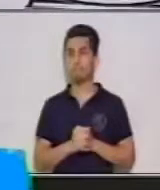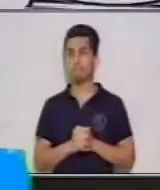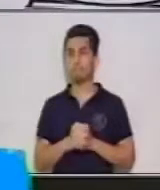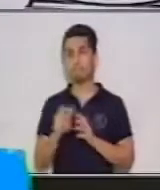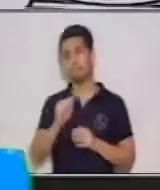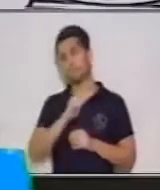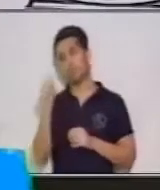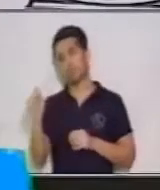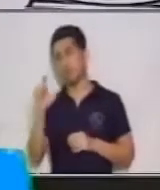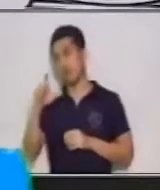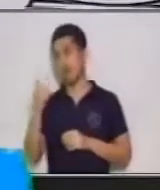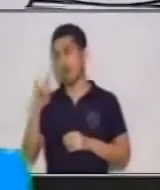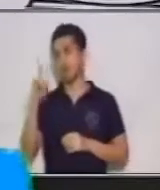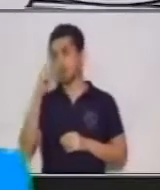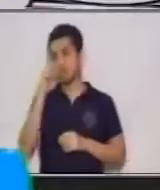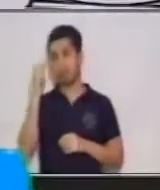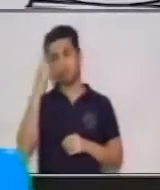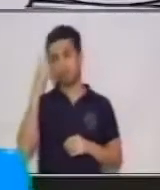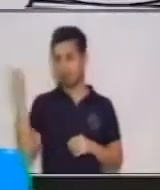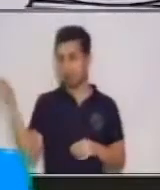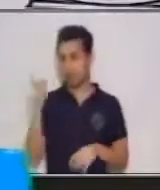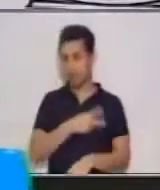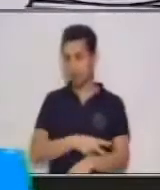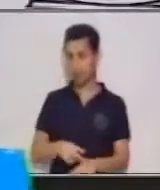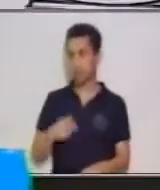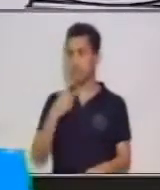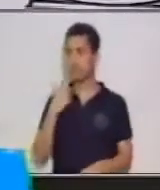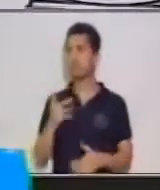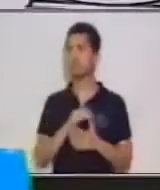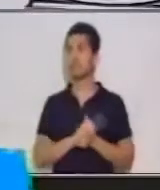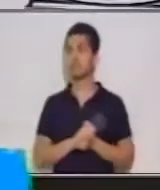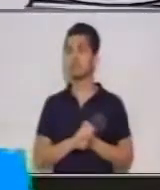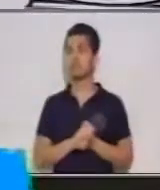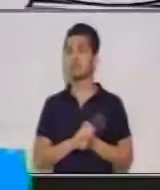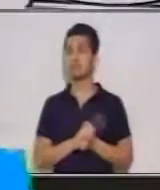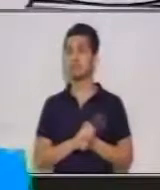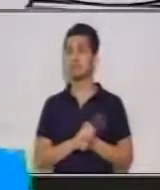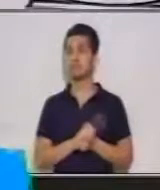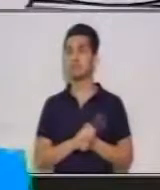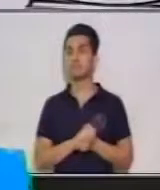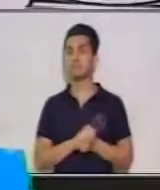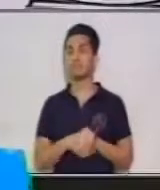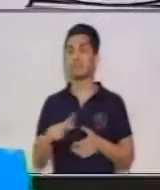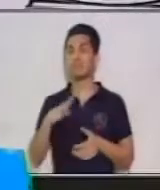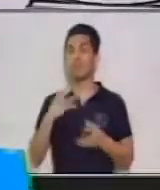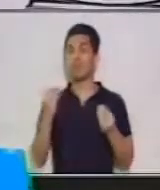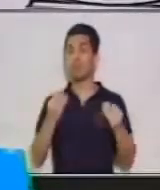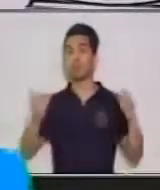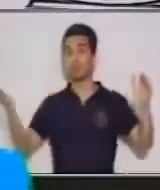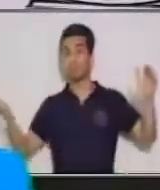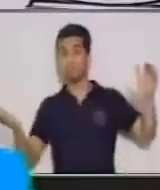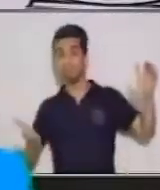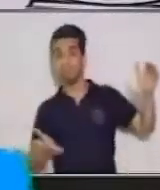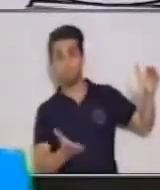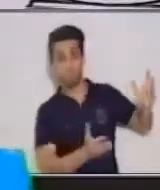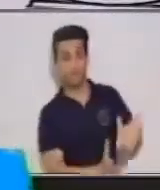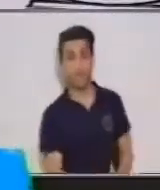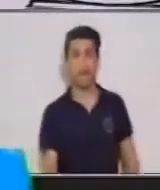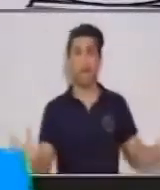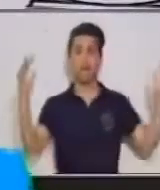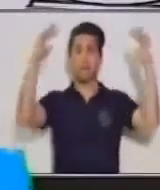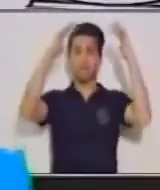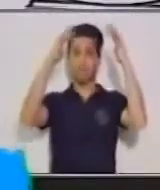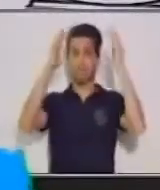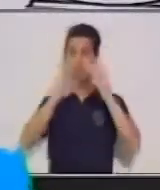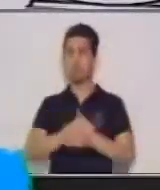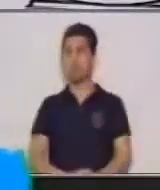Otra causa, pensemos en nuestra historia. Nuestra segunda causa podría ser que existe tala de árboles. Lo vamos a ubicar en el